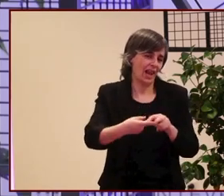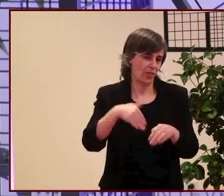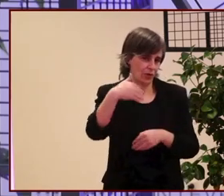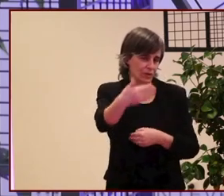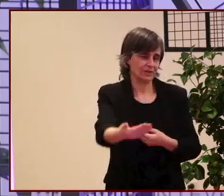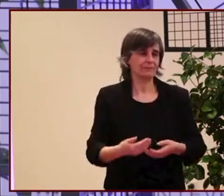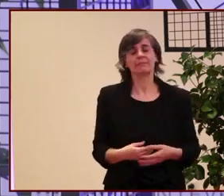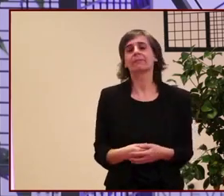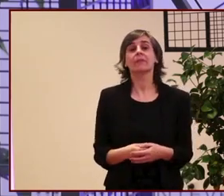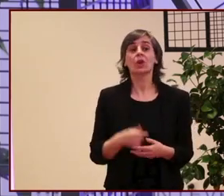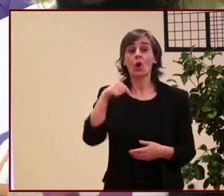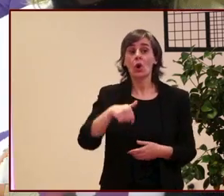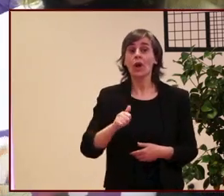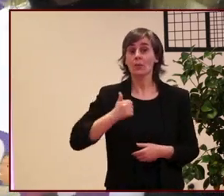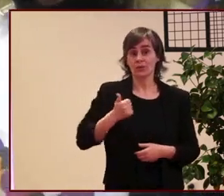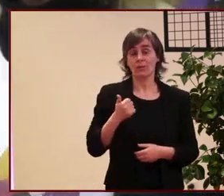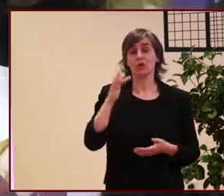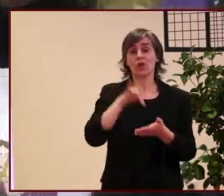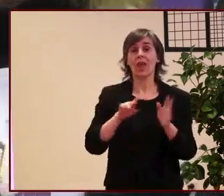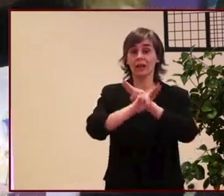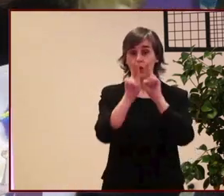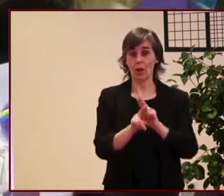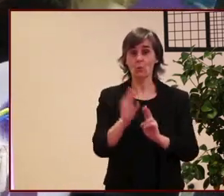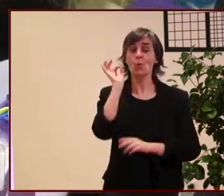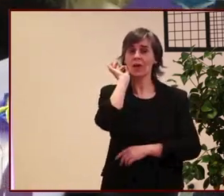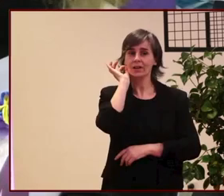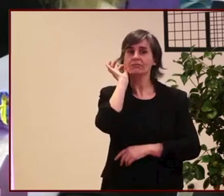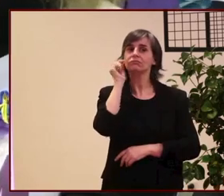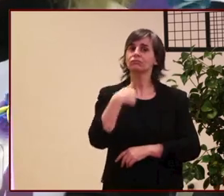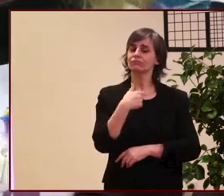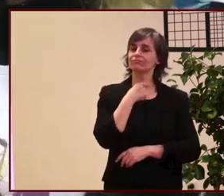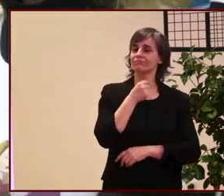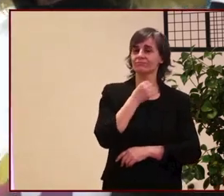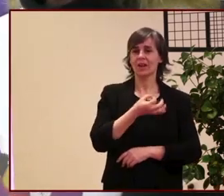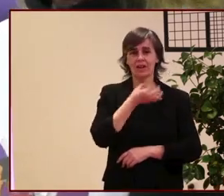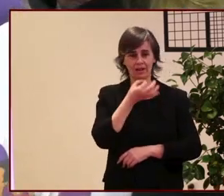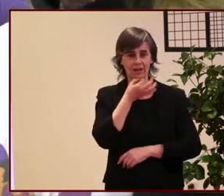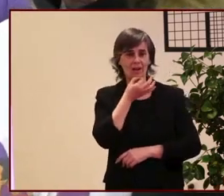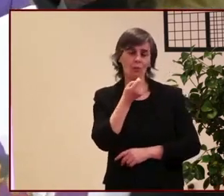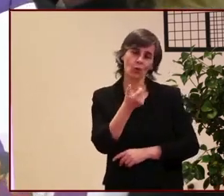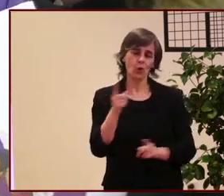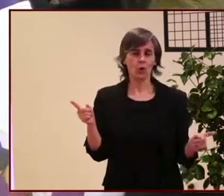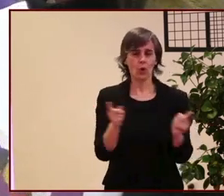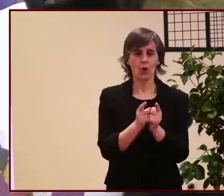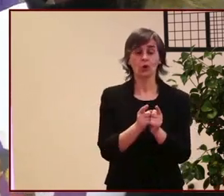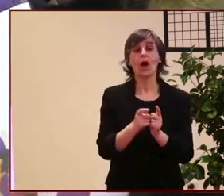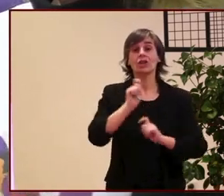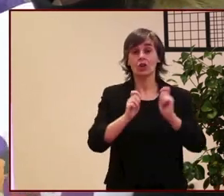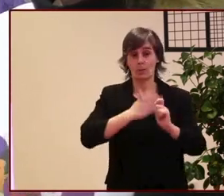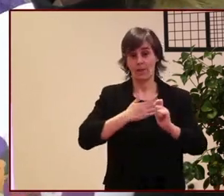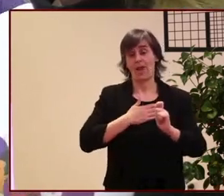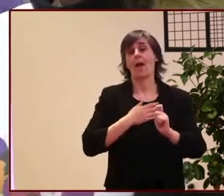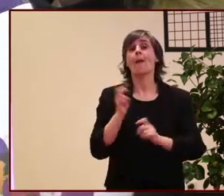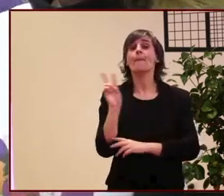aprovechando el día internacional de la mujer me gustaría hablarles un poco de la asociación que pertenezco viudas demócratas de vigo